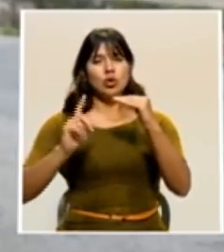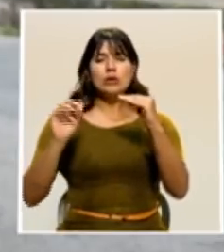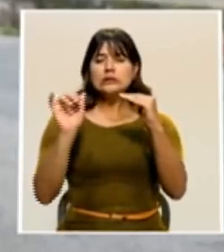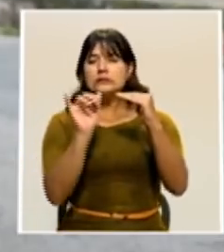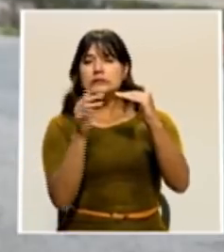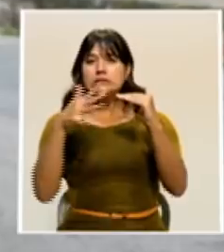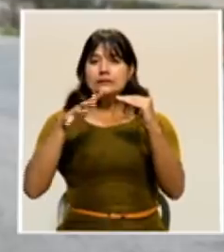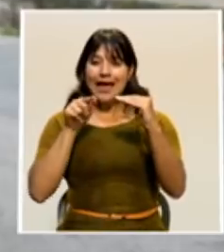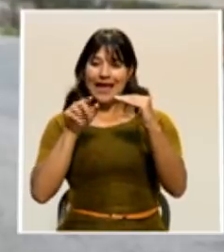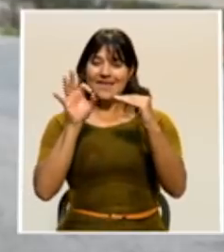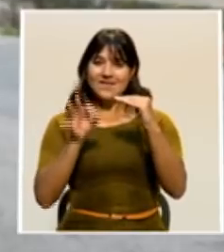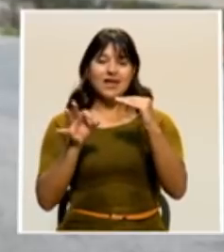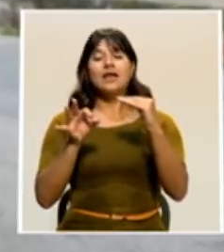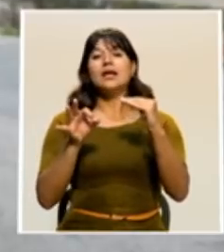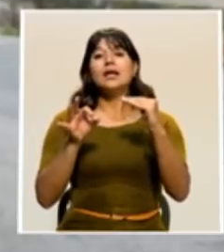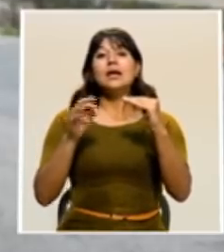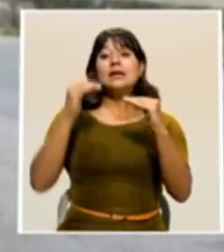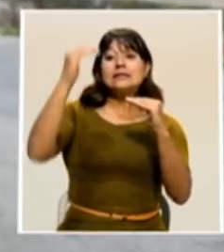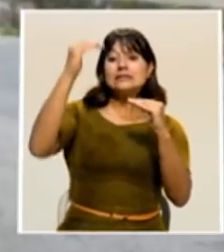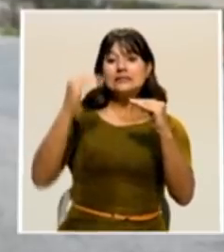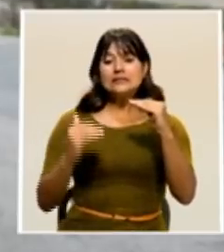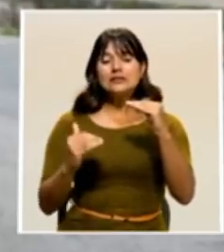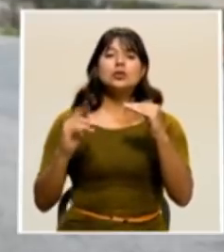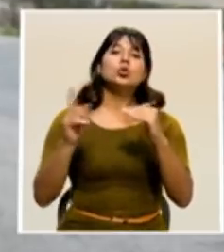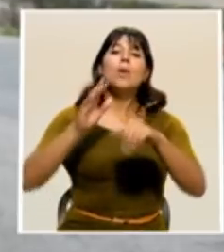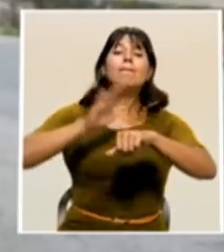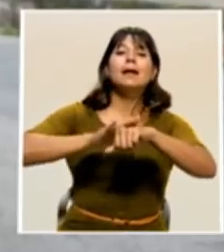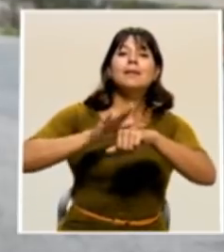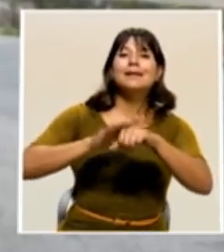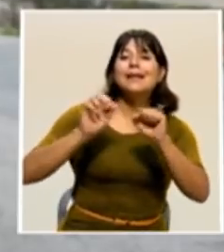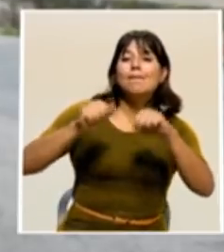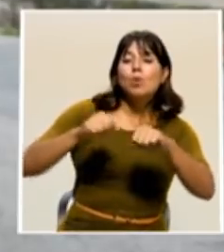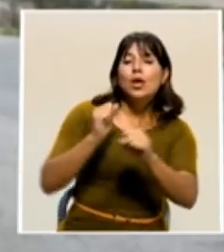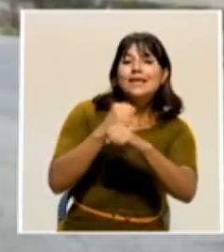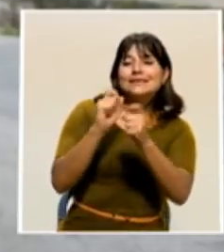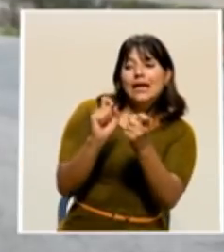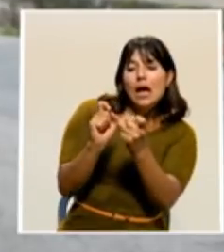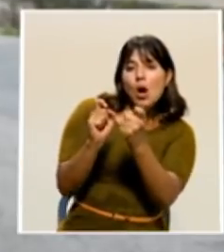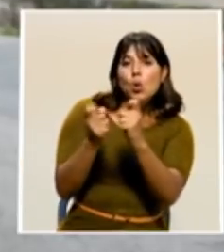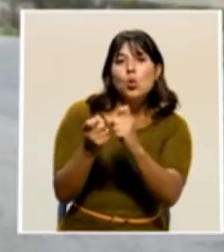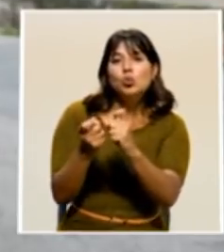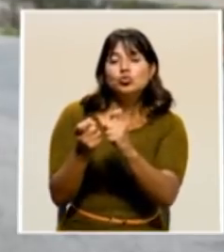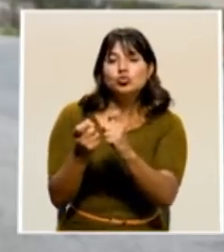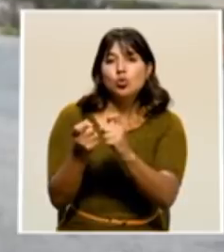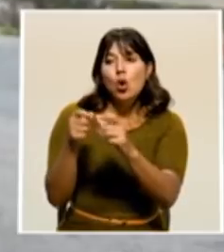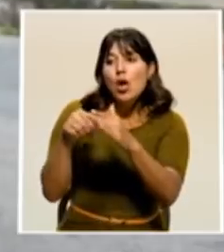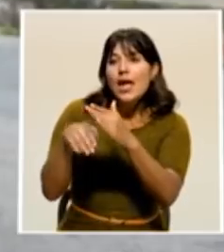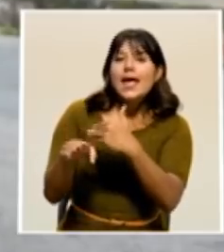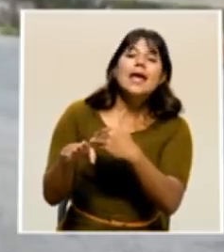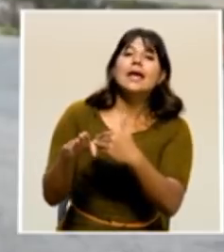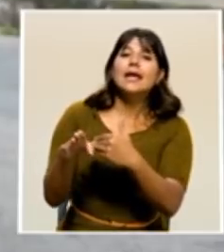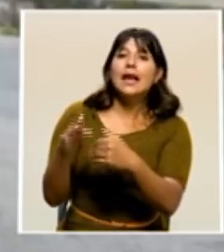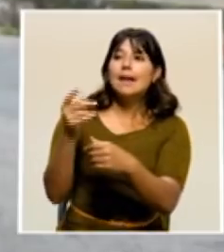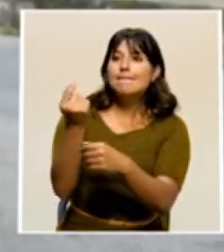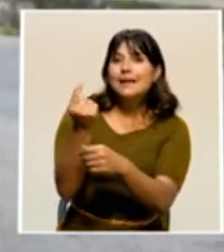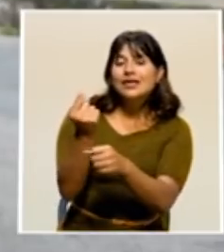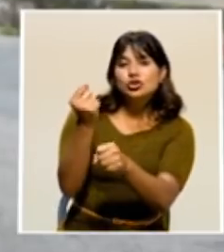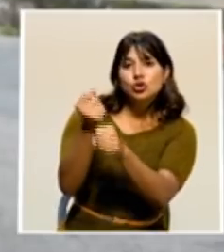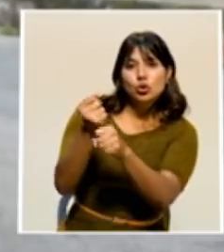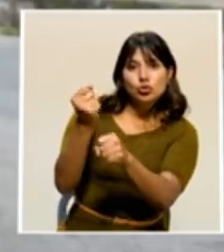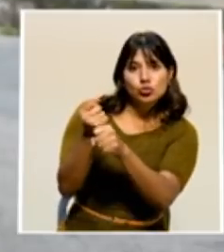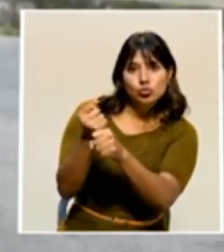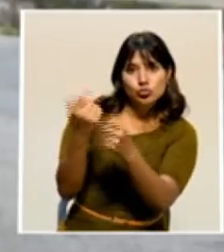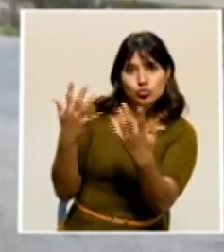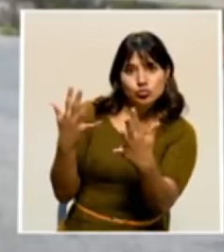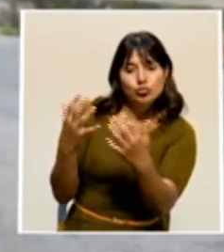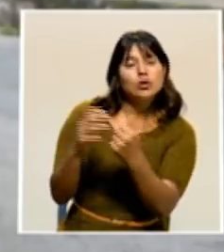rígida que no permite hacer ajustes en el costo que tiene de su mano de obra. Por lo tanto, inflaciones